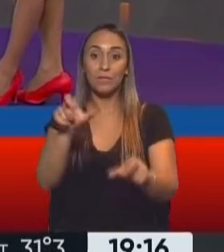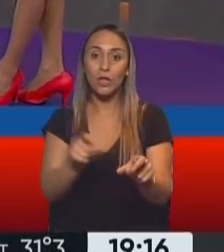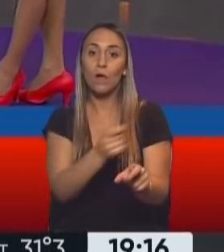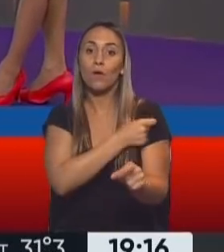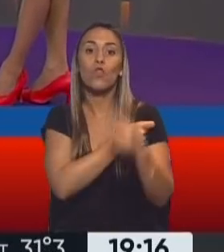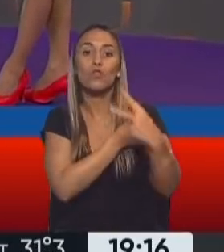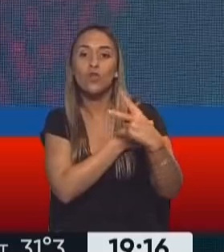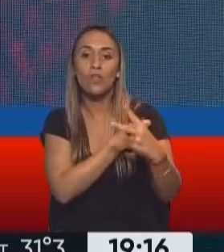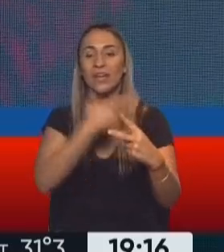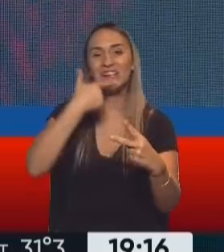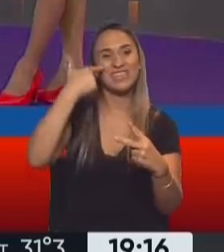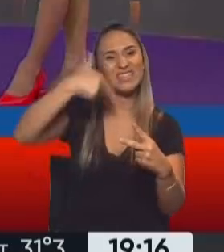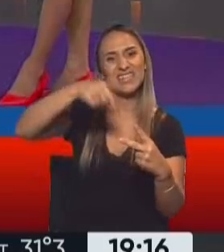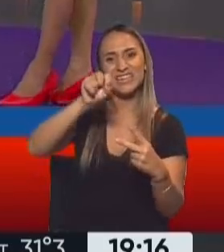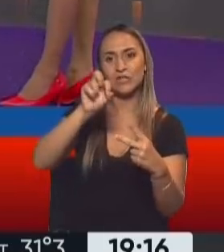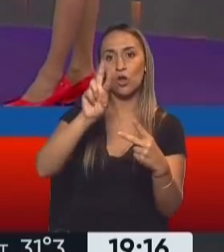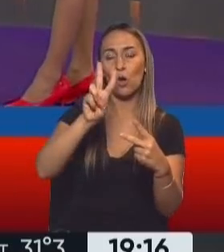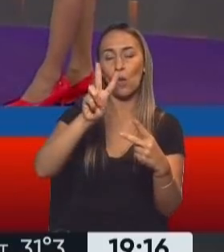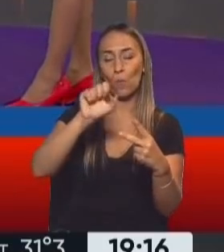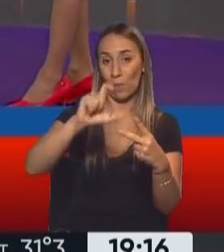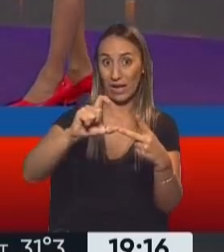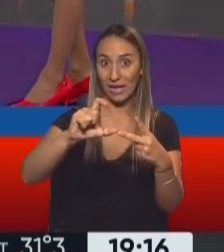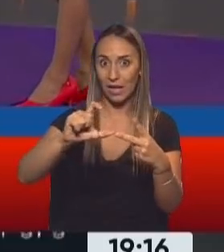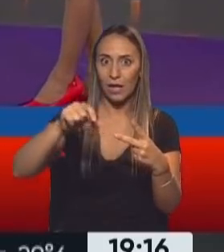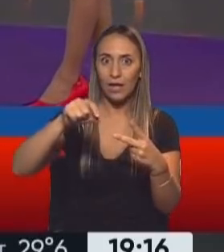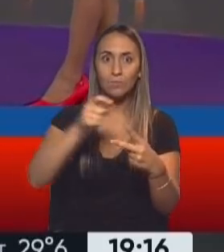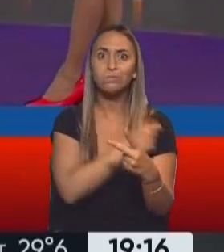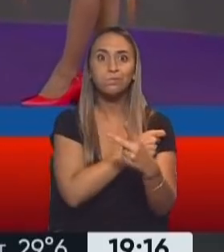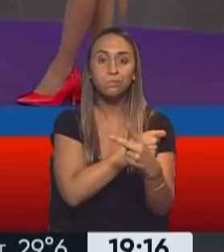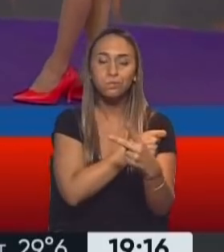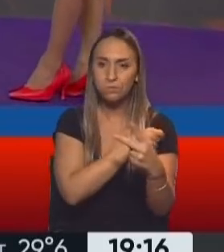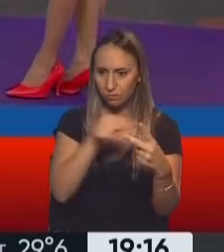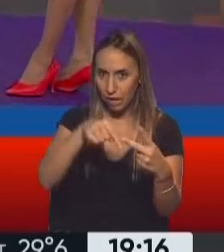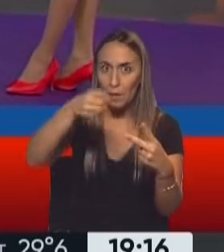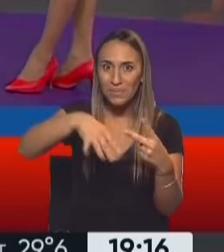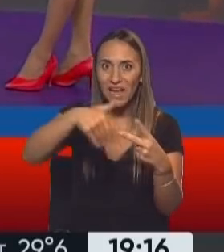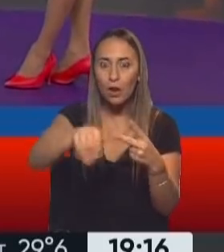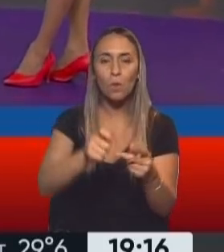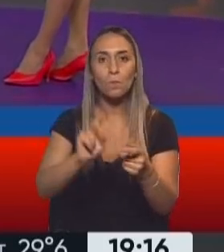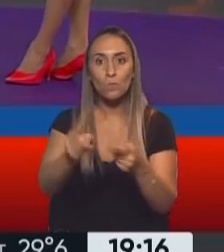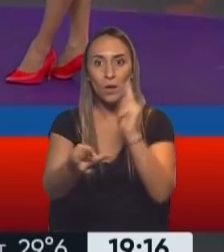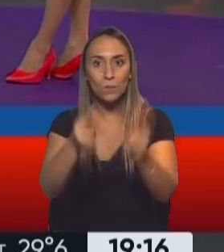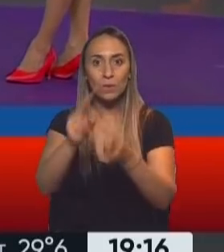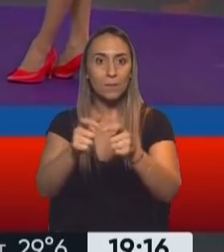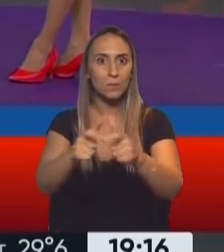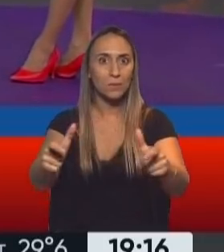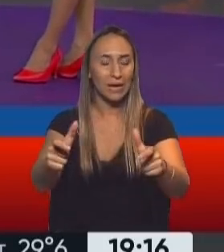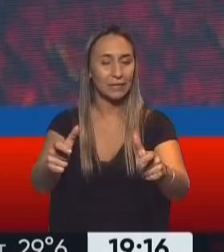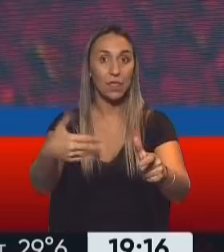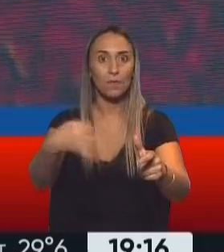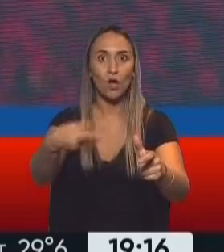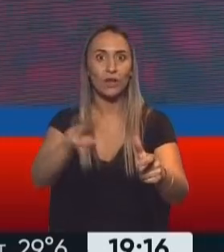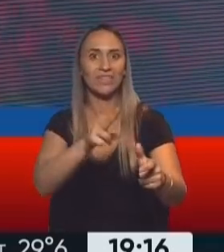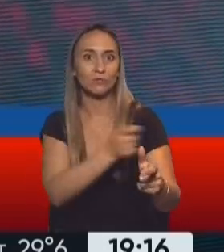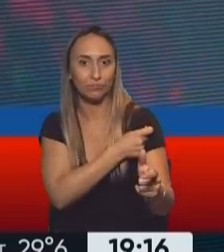mortalidad. La siguiente placa le va a mostrar Suiza. ¿Sí? Suiza. Los suizos son más empecinados, como ven, son